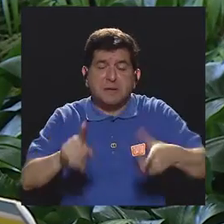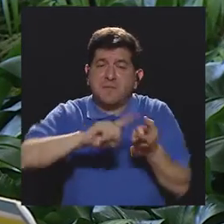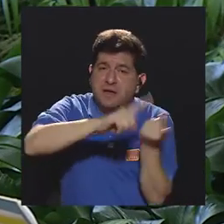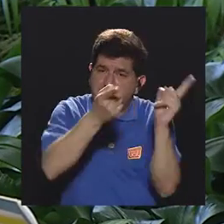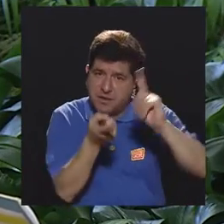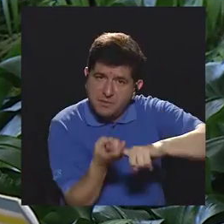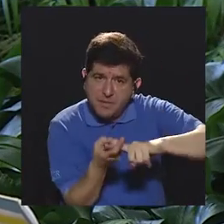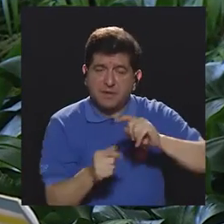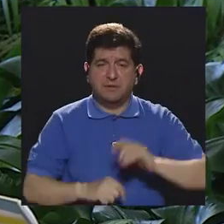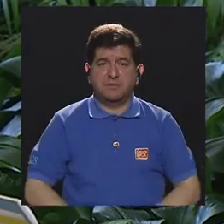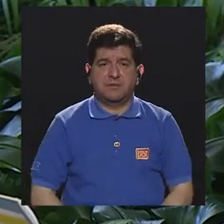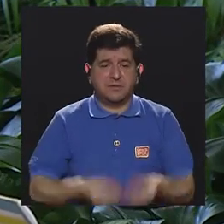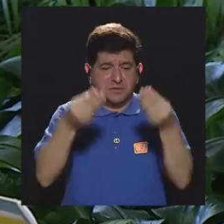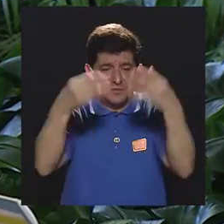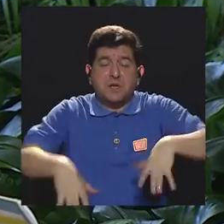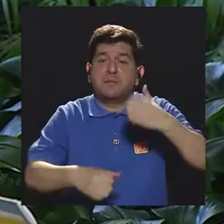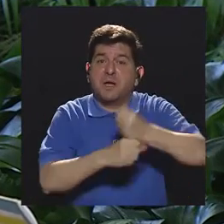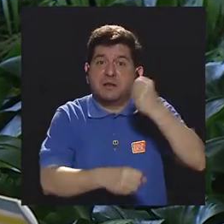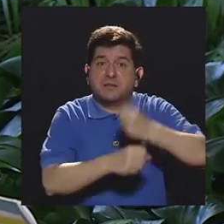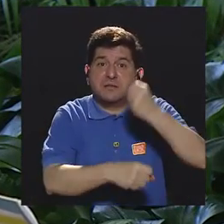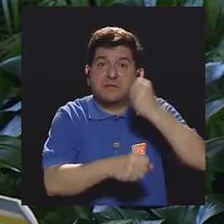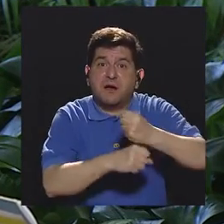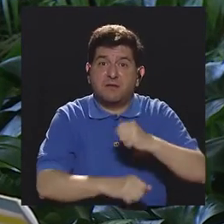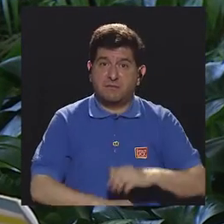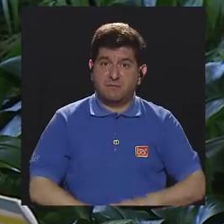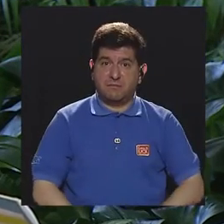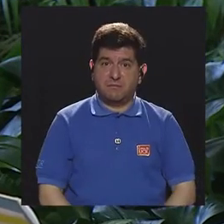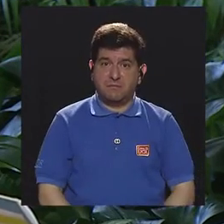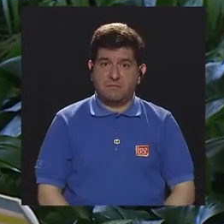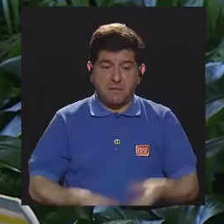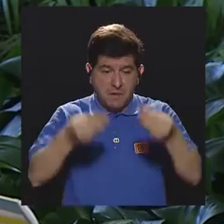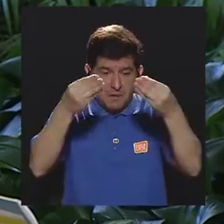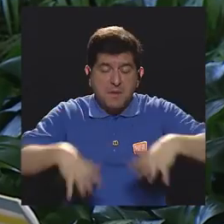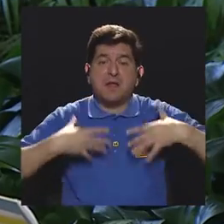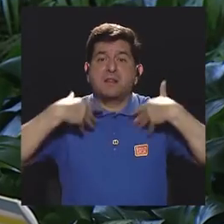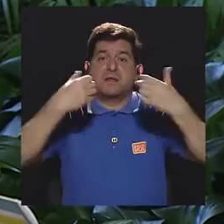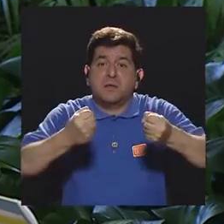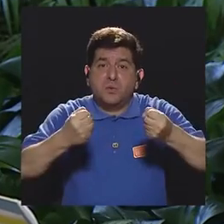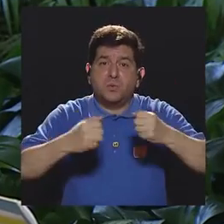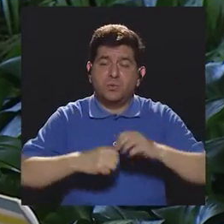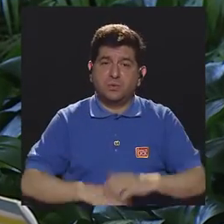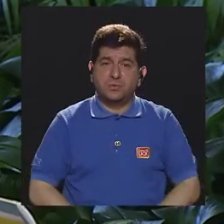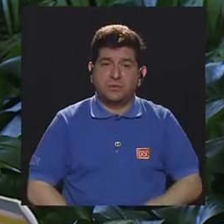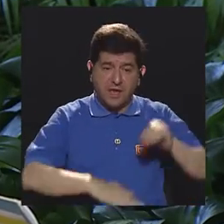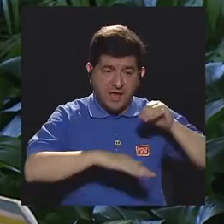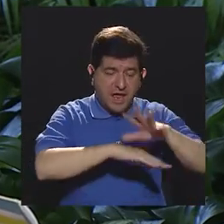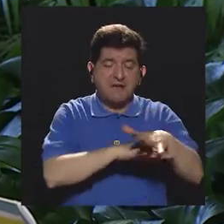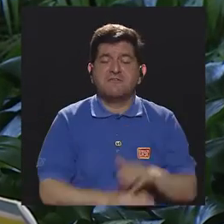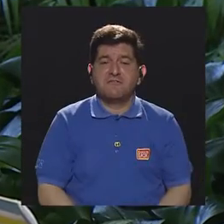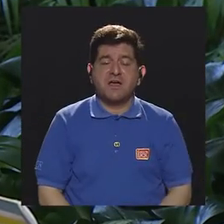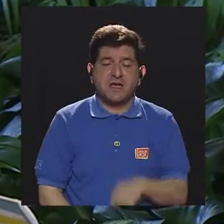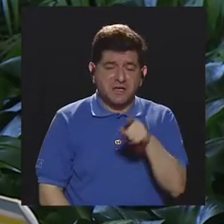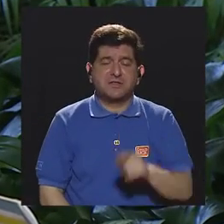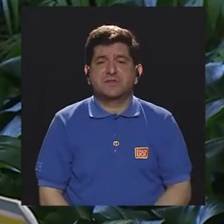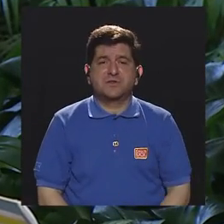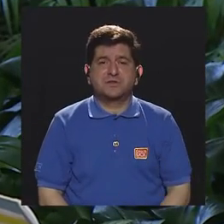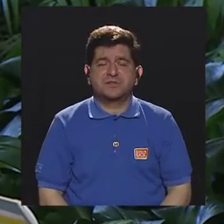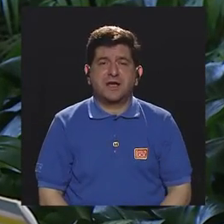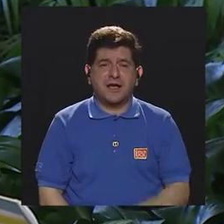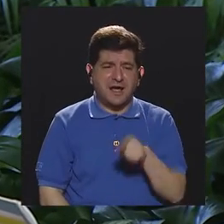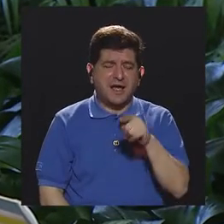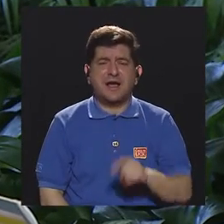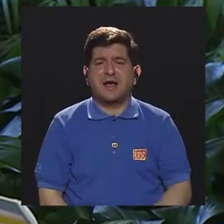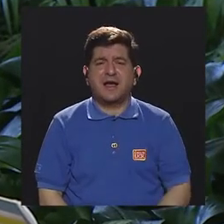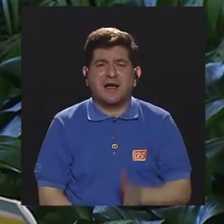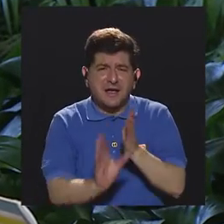de amistades, pérdida de trabajo, ¿verdad? Las pérdidas de salud. Los efectos psicosomáticos de una adicción